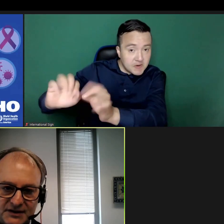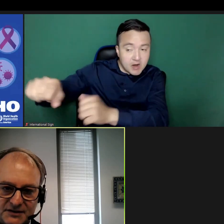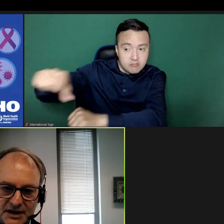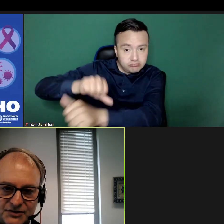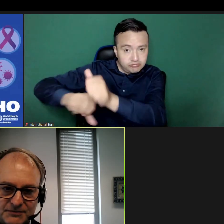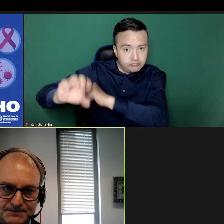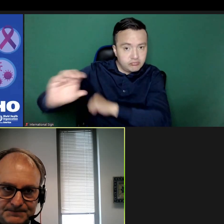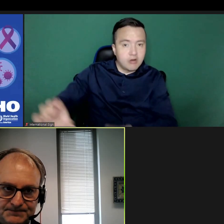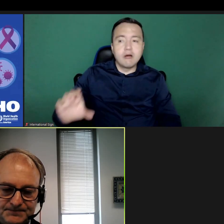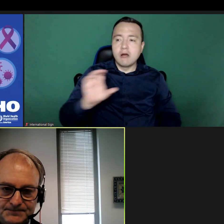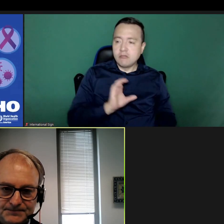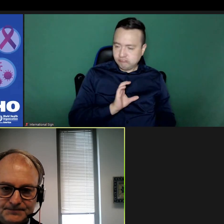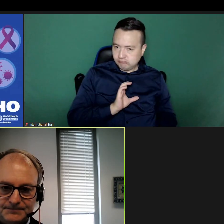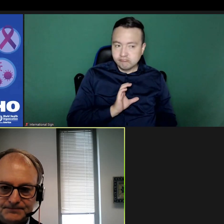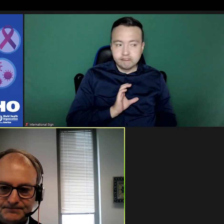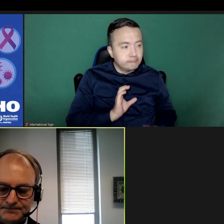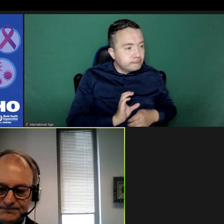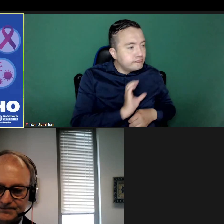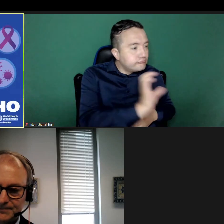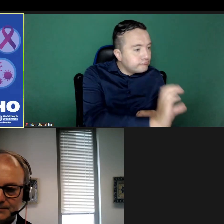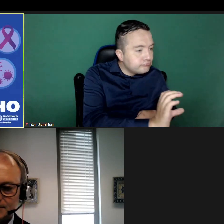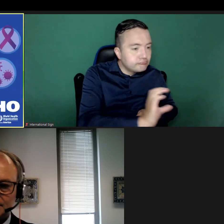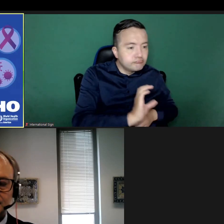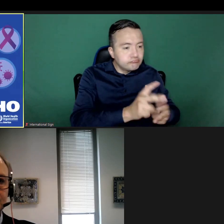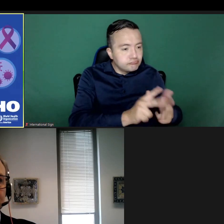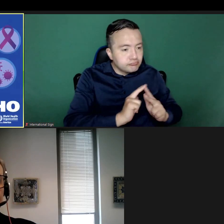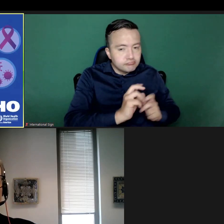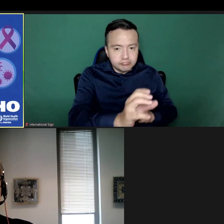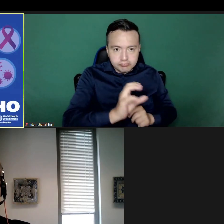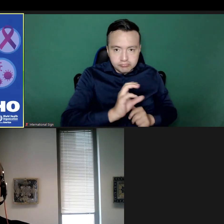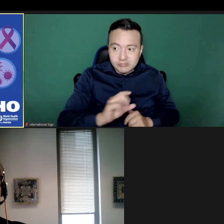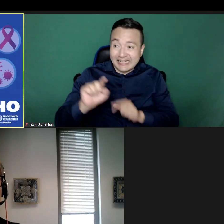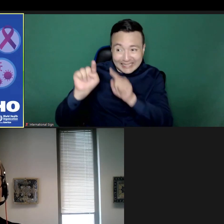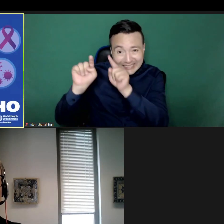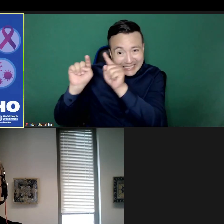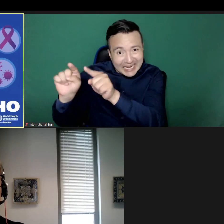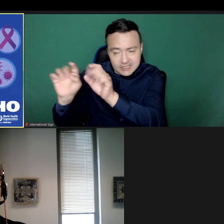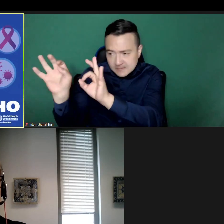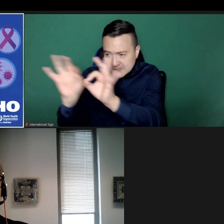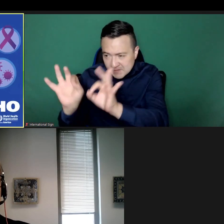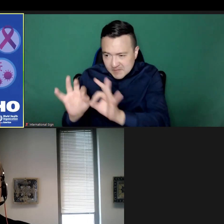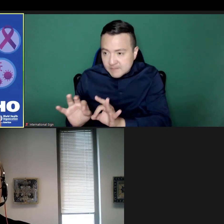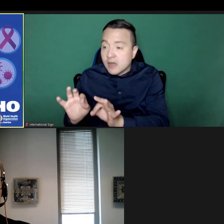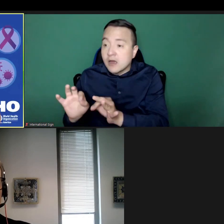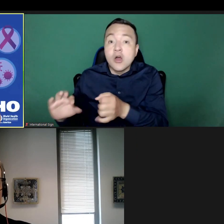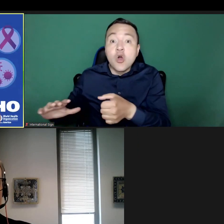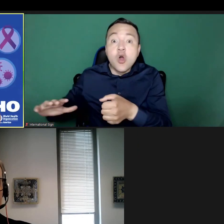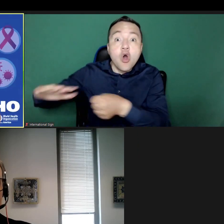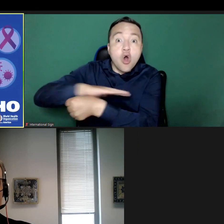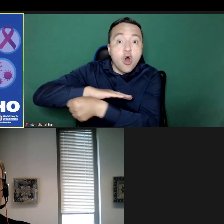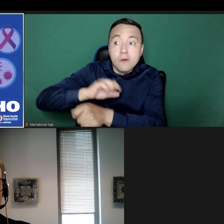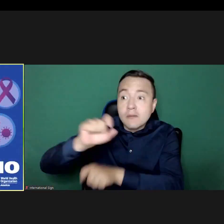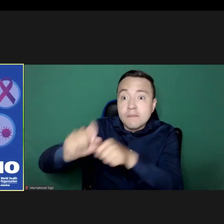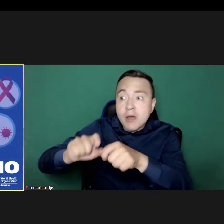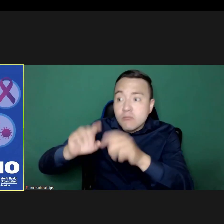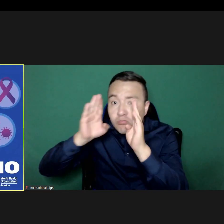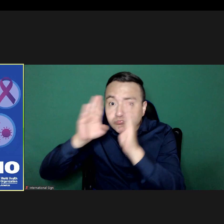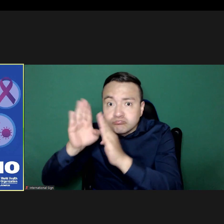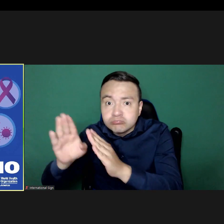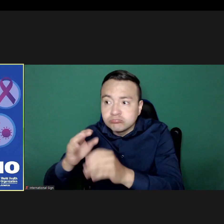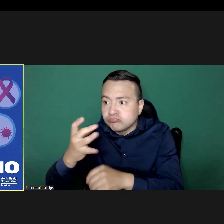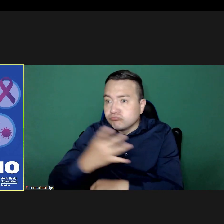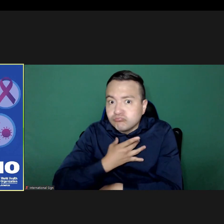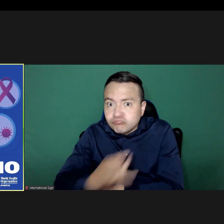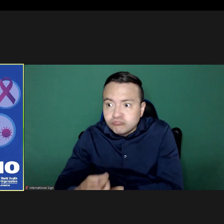cubren a todos los interesados en estas discusiones. Sí, muchas gracias, muchas gracias. Ahora pasemos al doctor